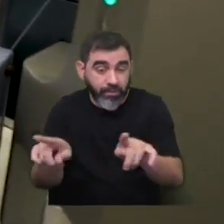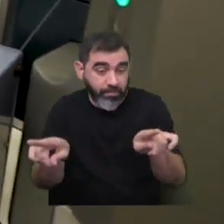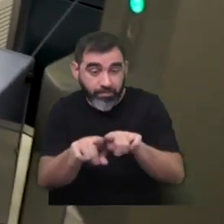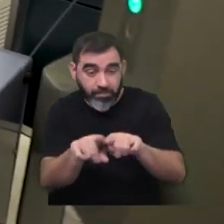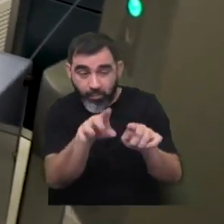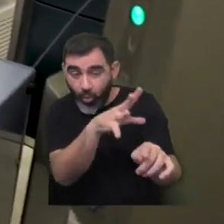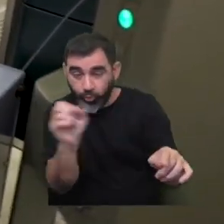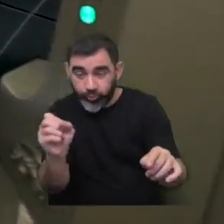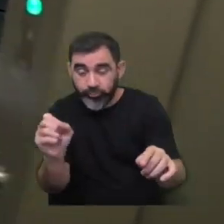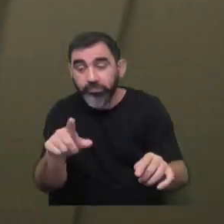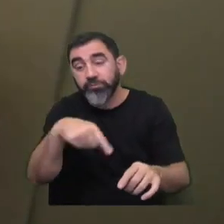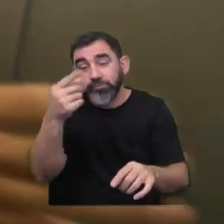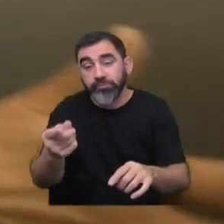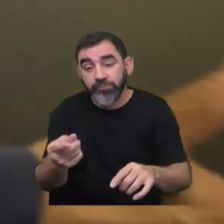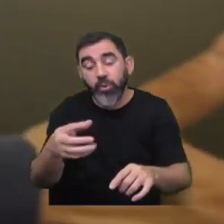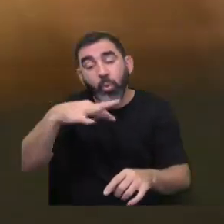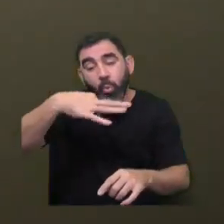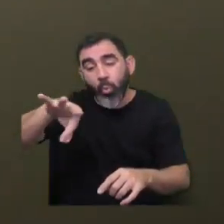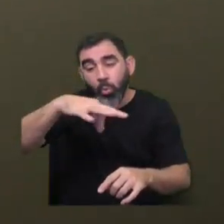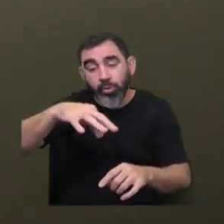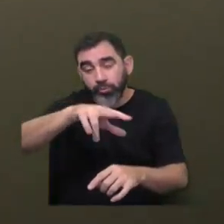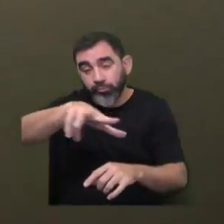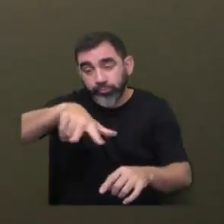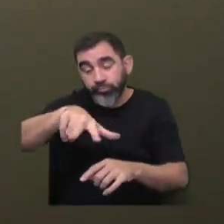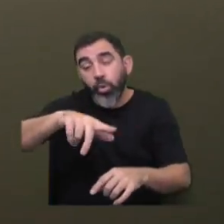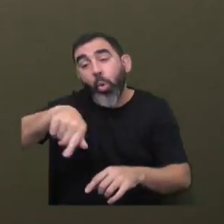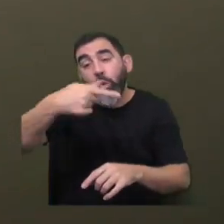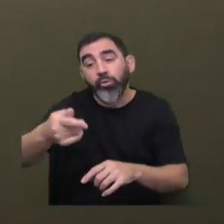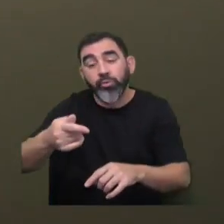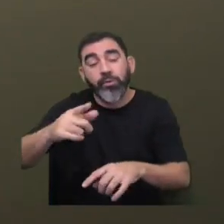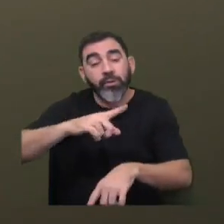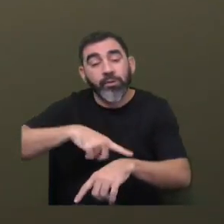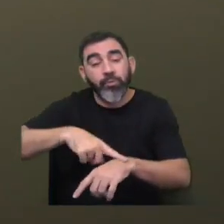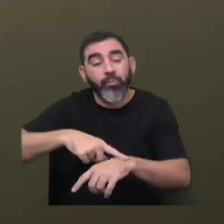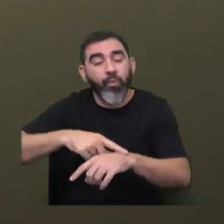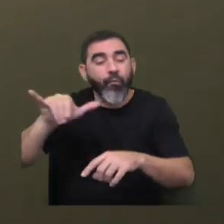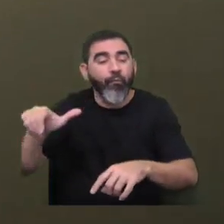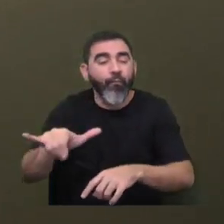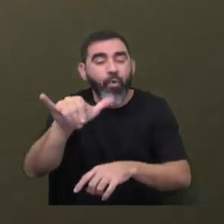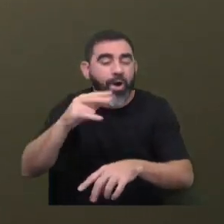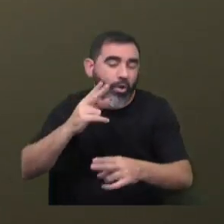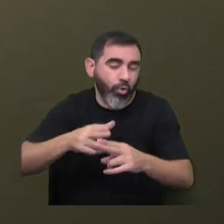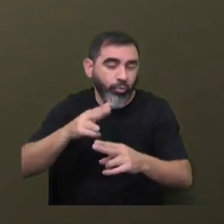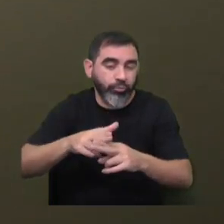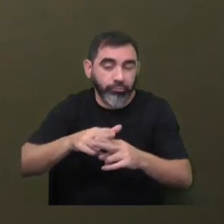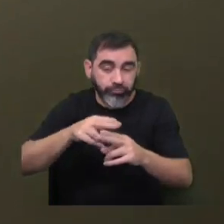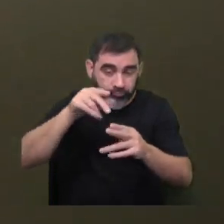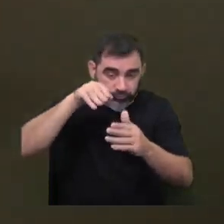otro electrospray. Tiene un único cuadrupolo y después tiene lo que se llama el tiempo de vuelo, o sea que las moléculas entran